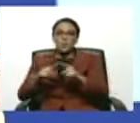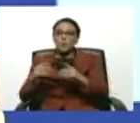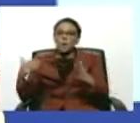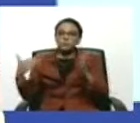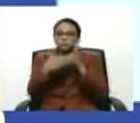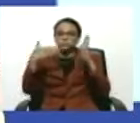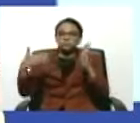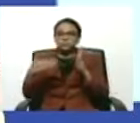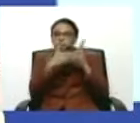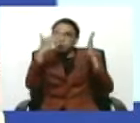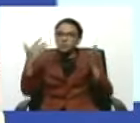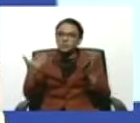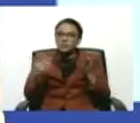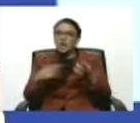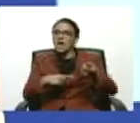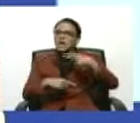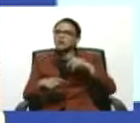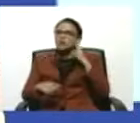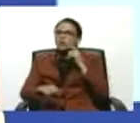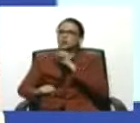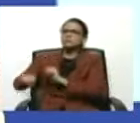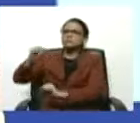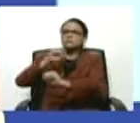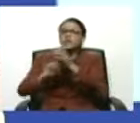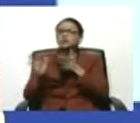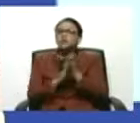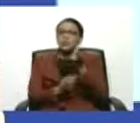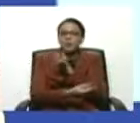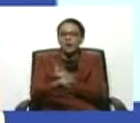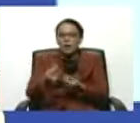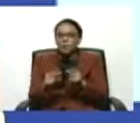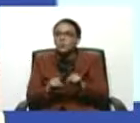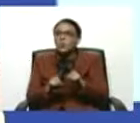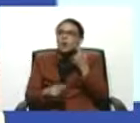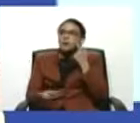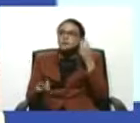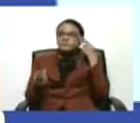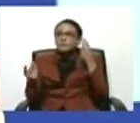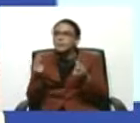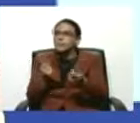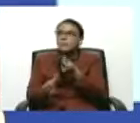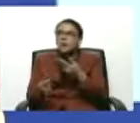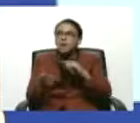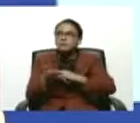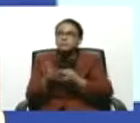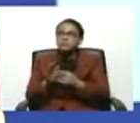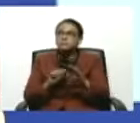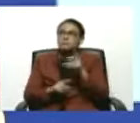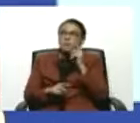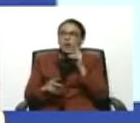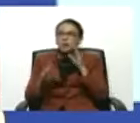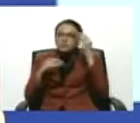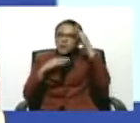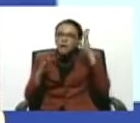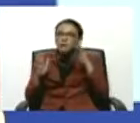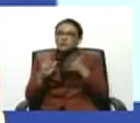poderes Y eso puede tener un impacto negativo tuvo un impacto negativo sobre